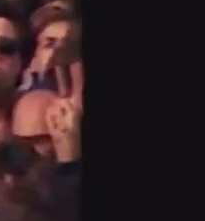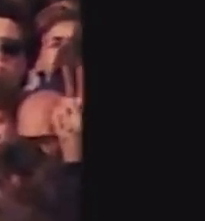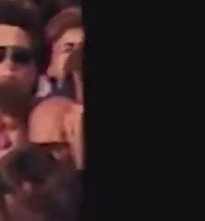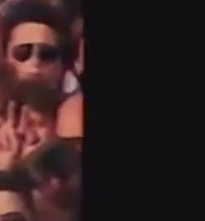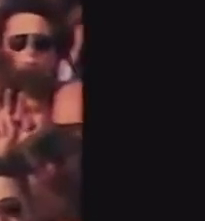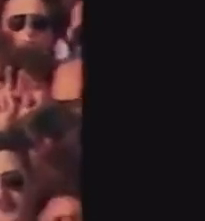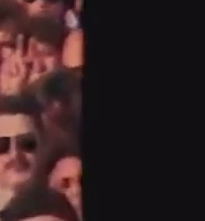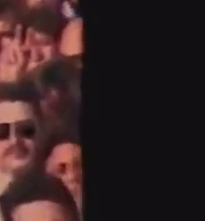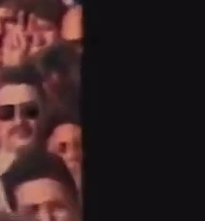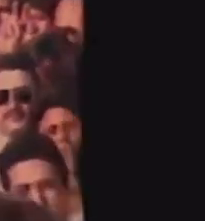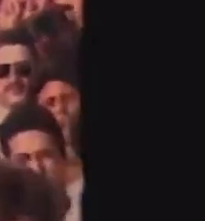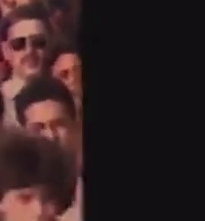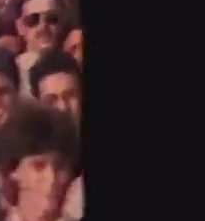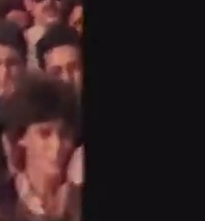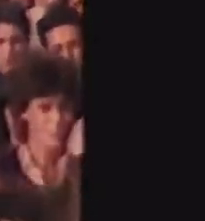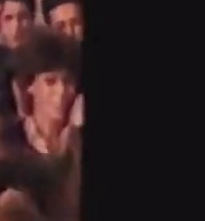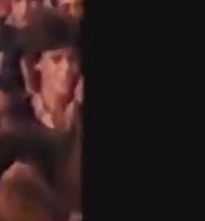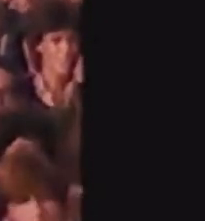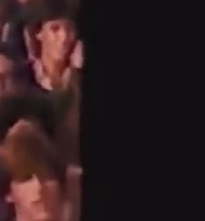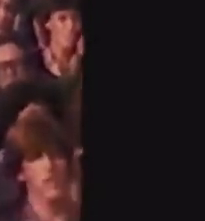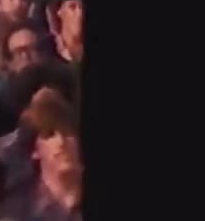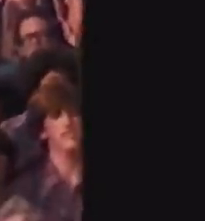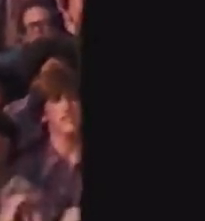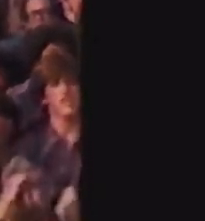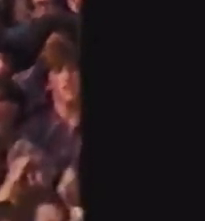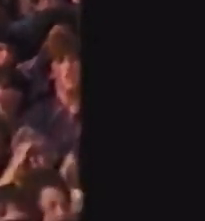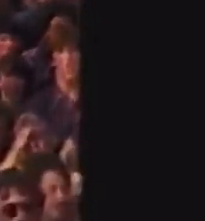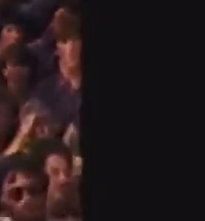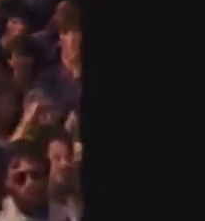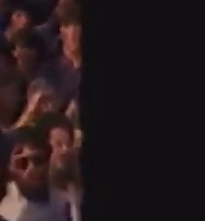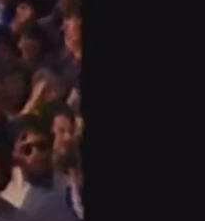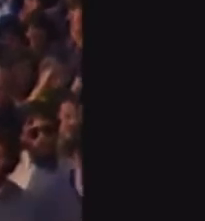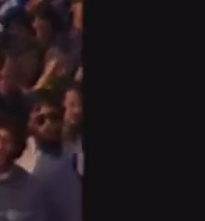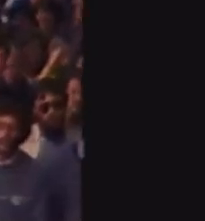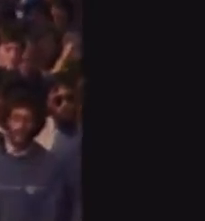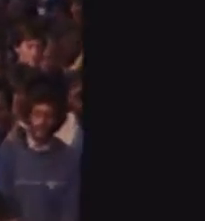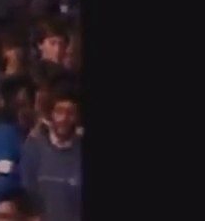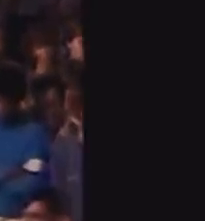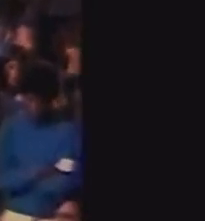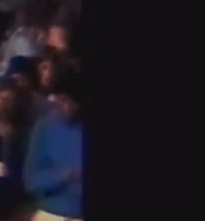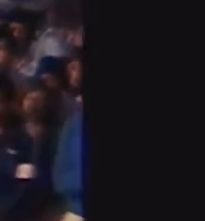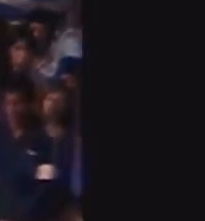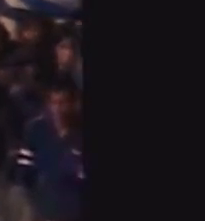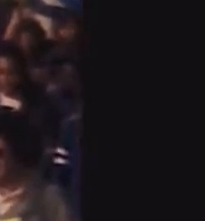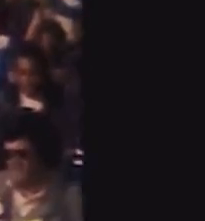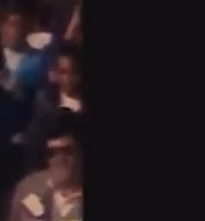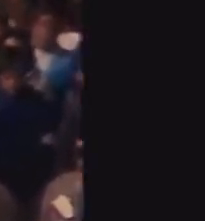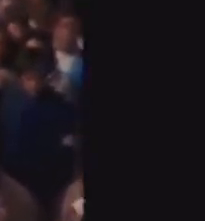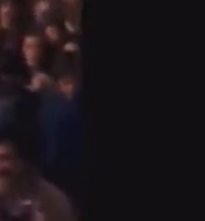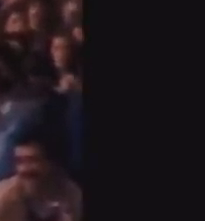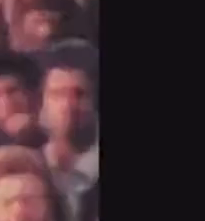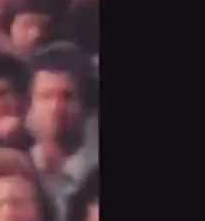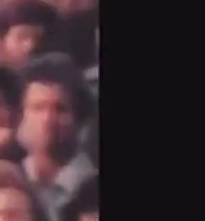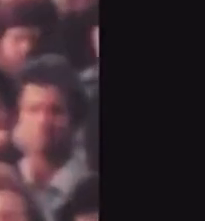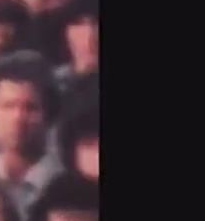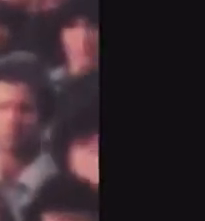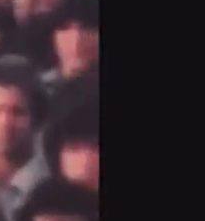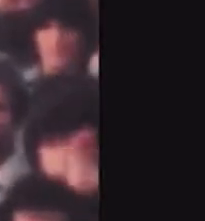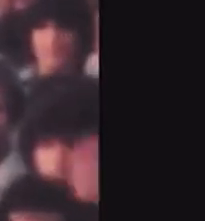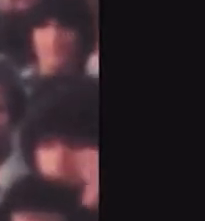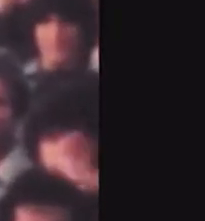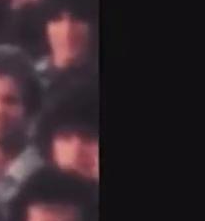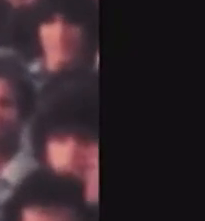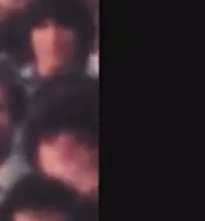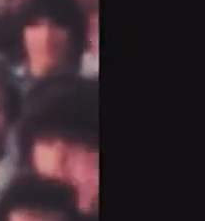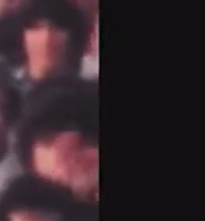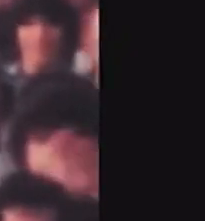libertad, por la amnistía, por la reconstrucción nacional. ¡Viva la unidad de todos los trabajadores y el pueblo! ¡Viva